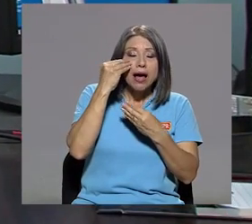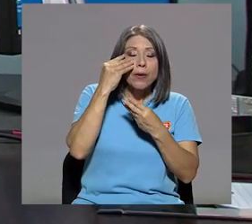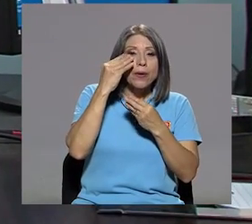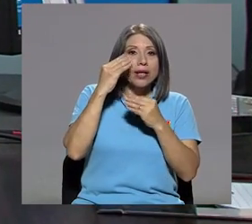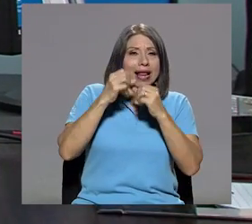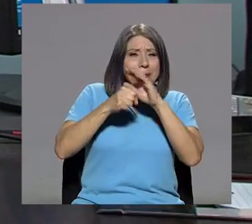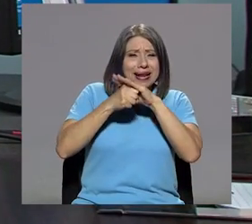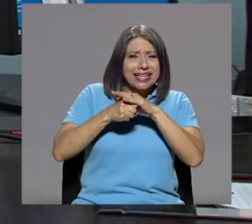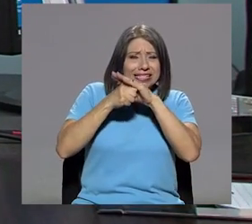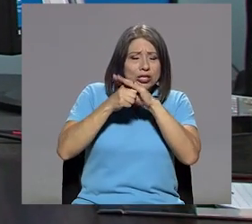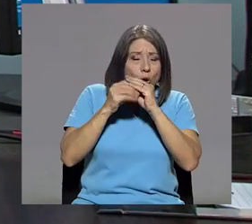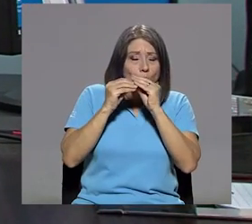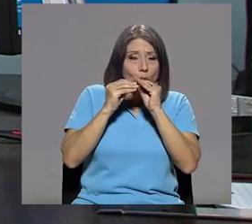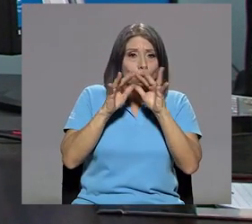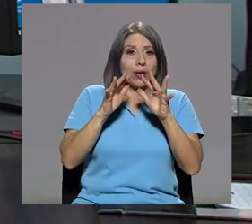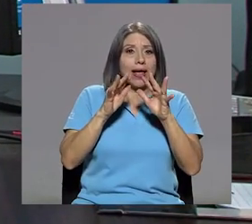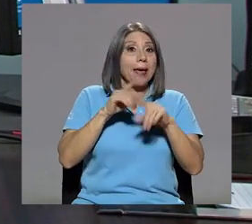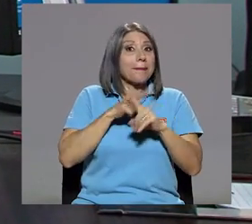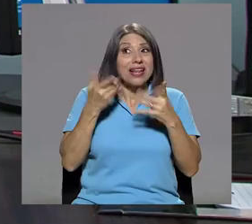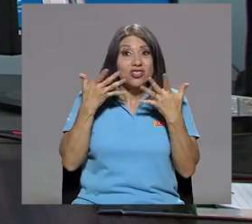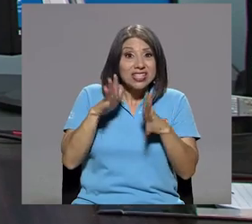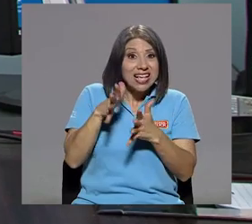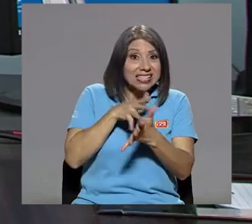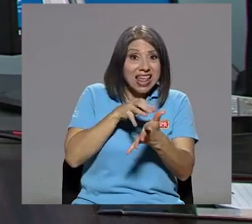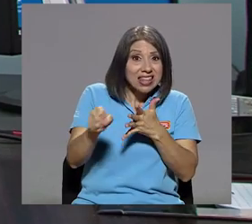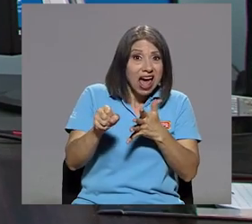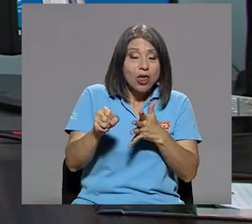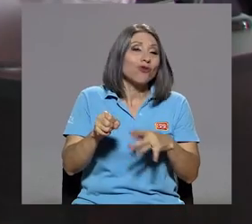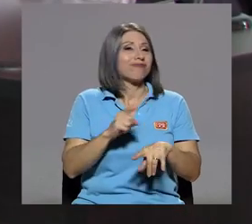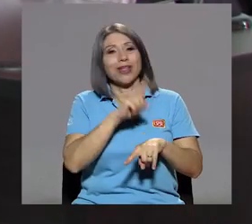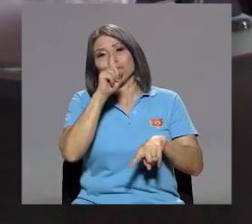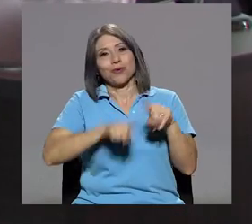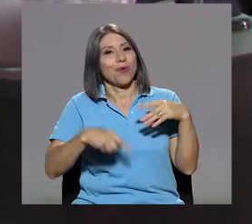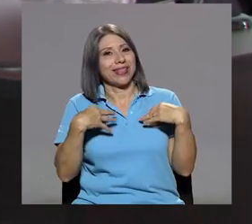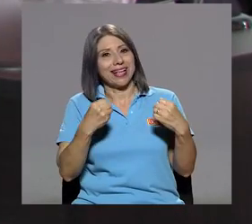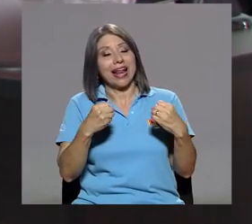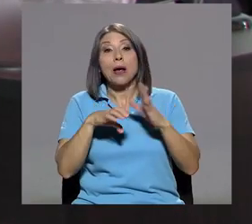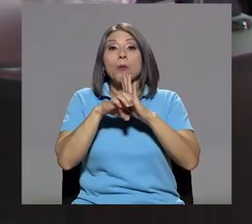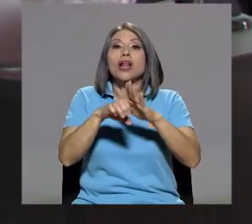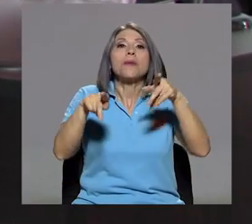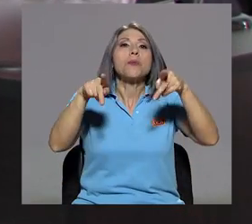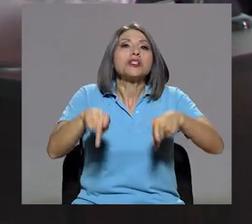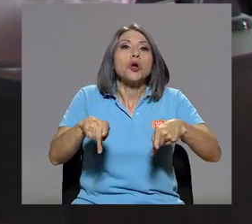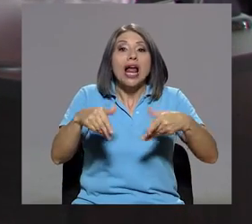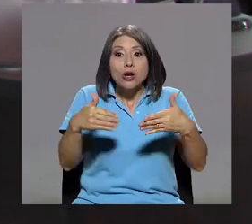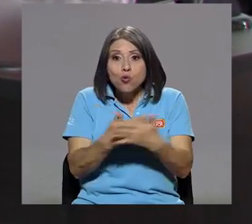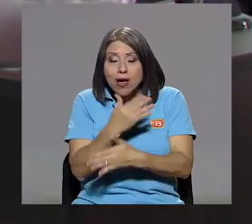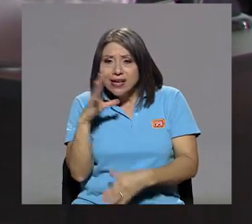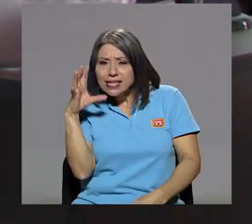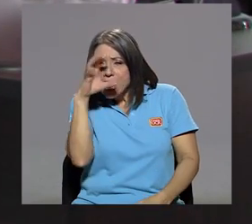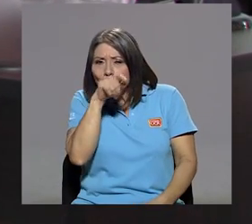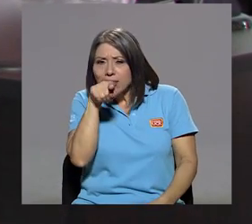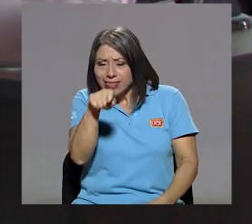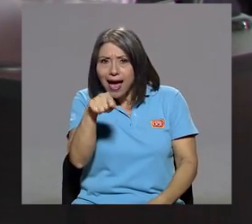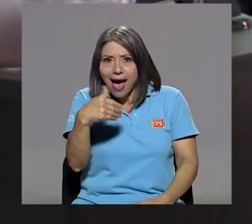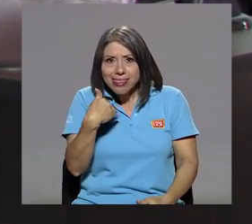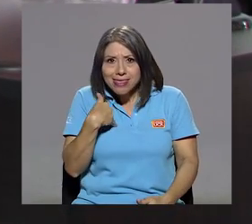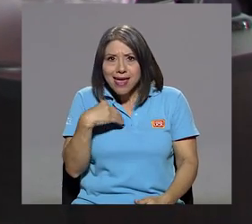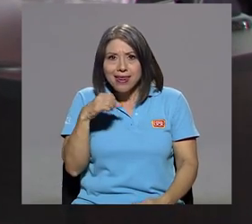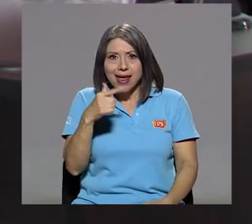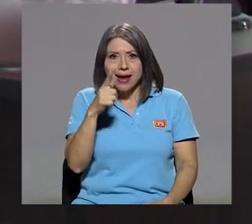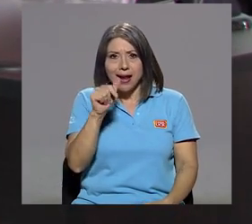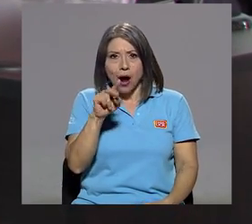lo que ya está dañado, ese nervio ya no es, se puede... Es irreversible. Sí, entonces, digamos, en un paciente de nuevo diagnóstico, por ejemplo, uno lo que intenta